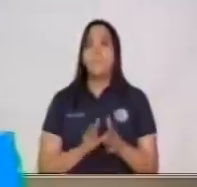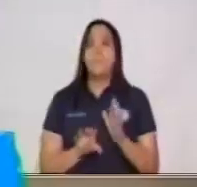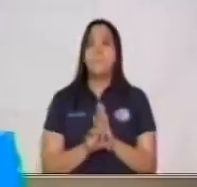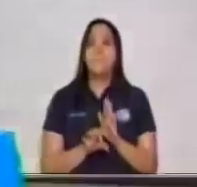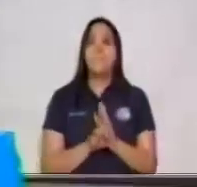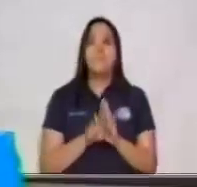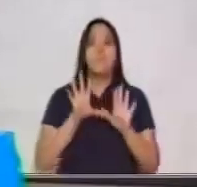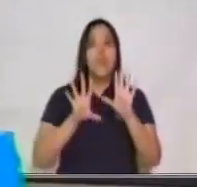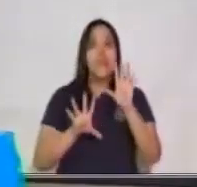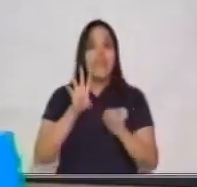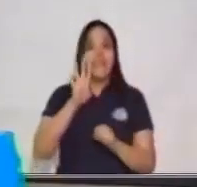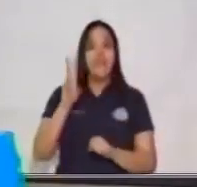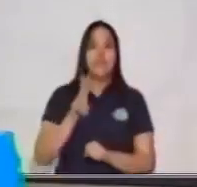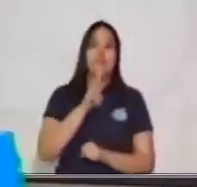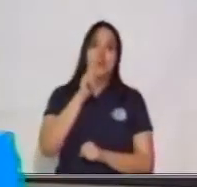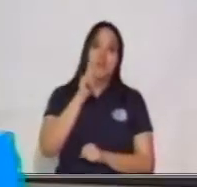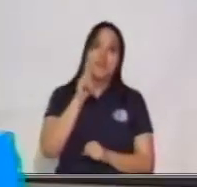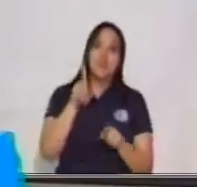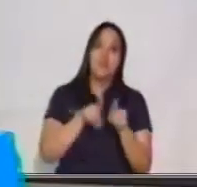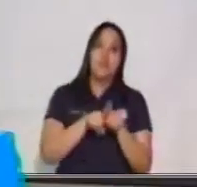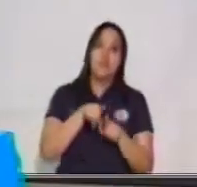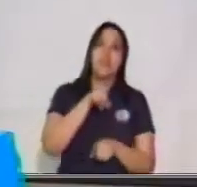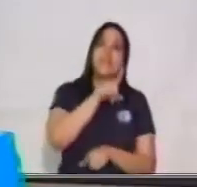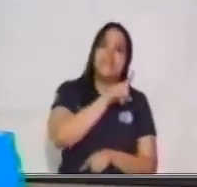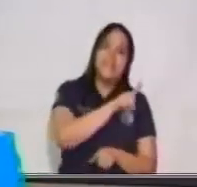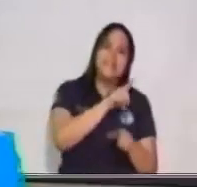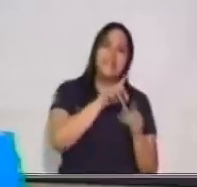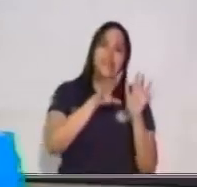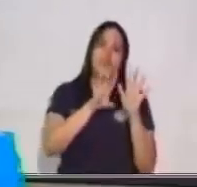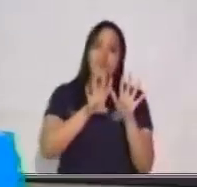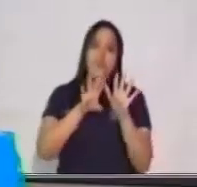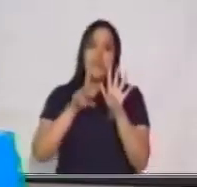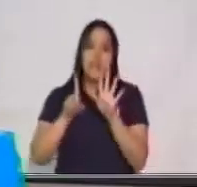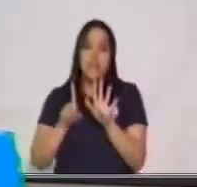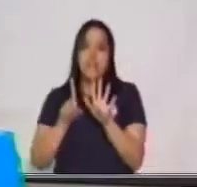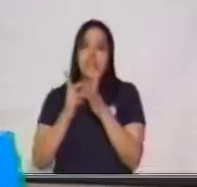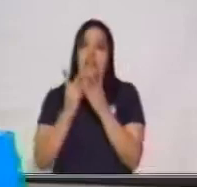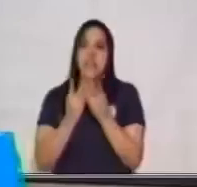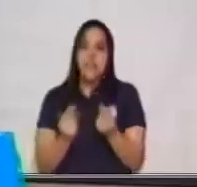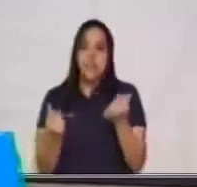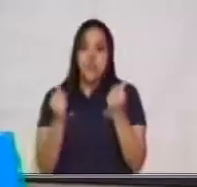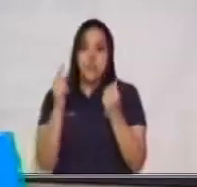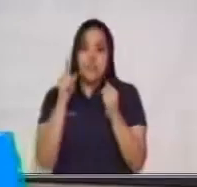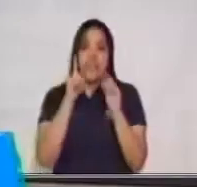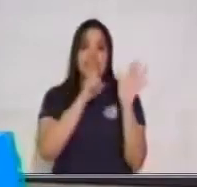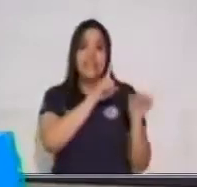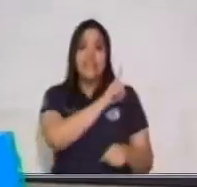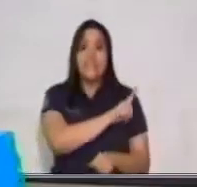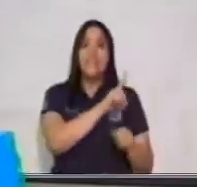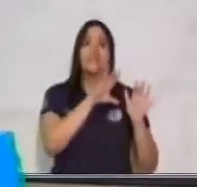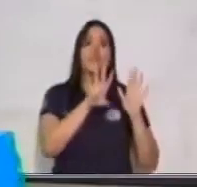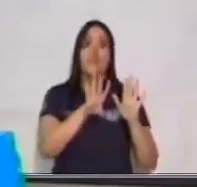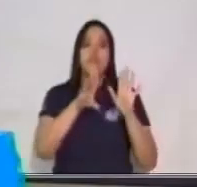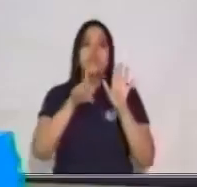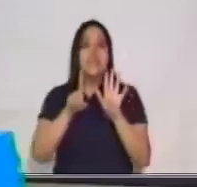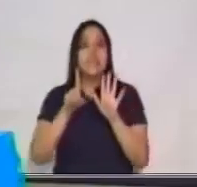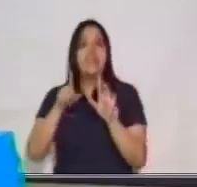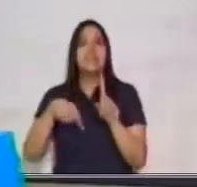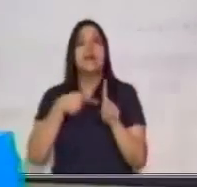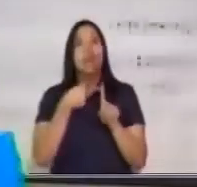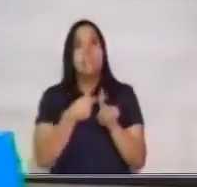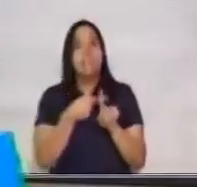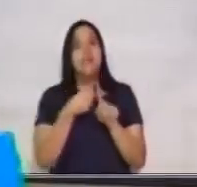14 al cuadrado nos da 196. Al resolver esta operación, 196